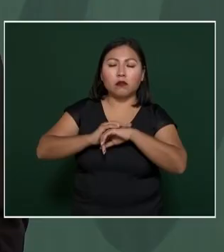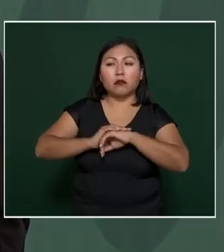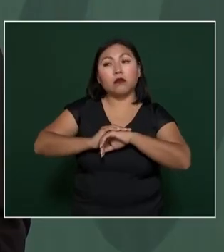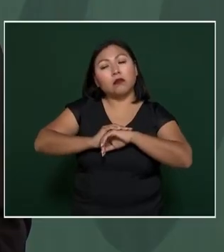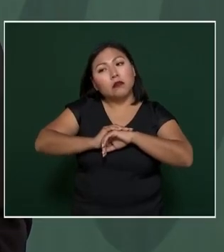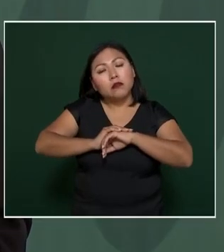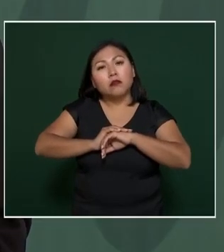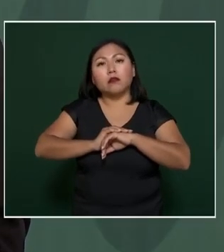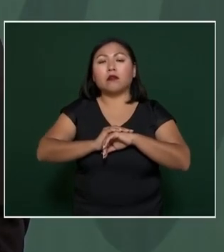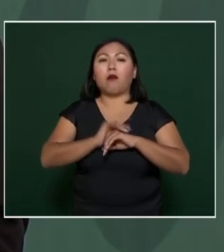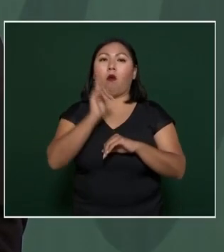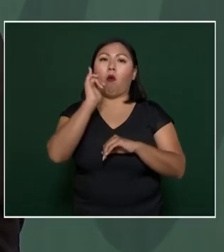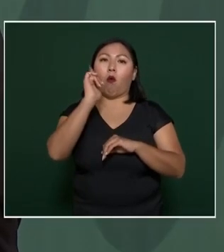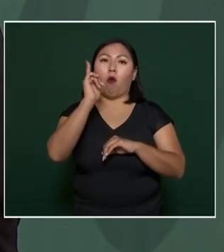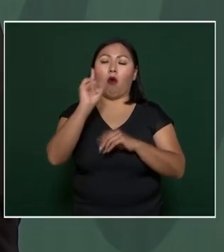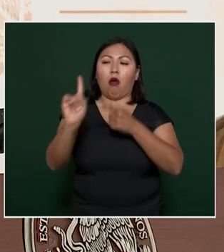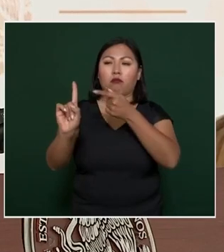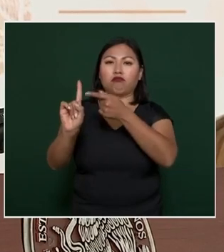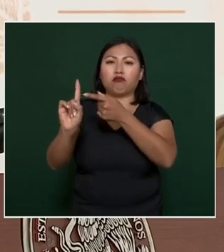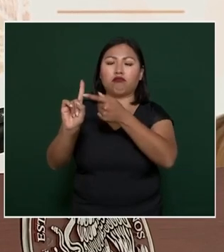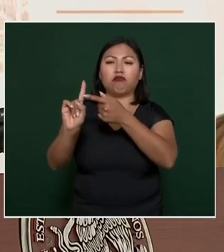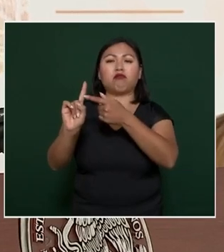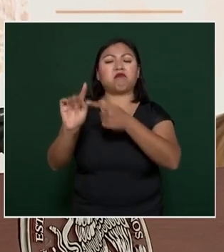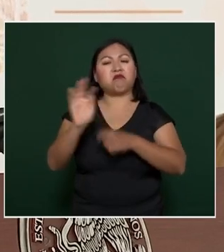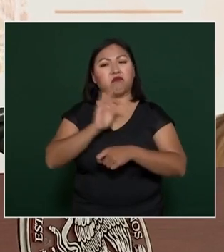Mater es una universidad